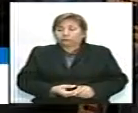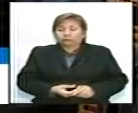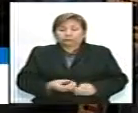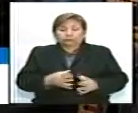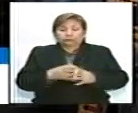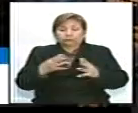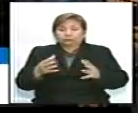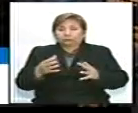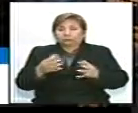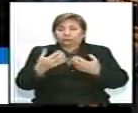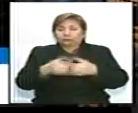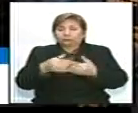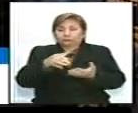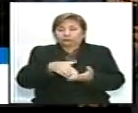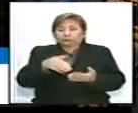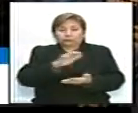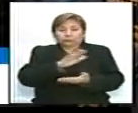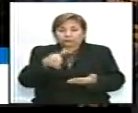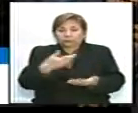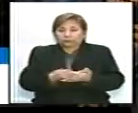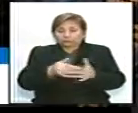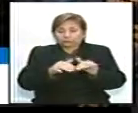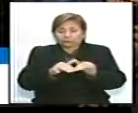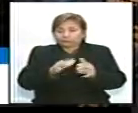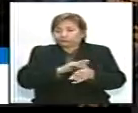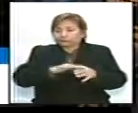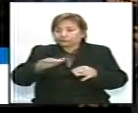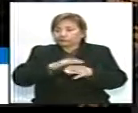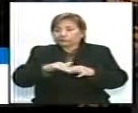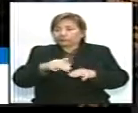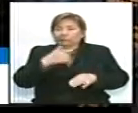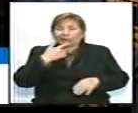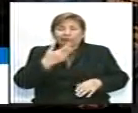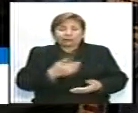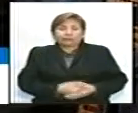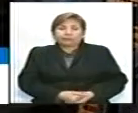tanto las computadoras, las impresoras, todos los equipos